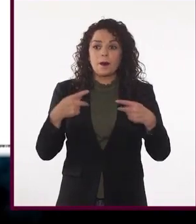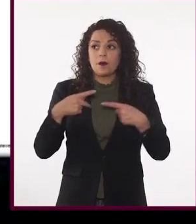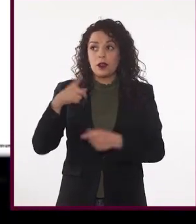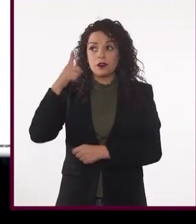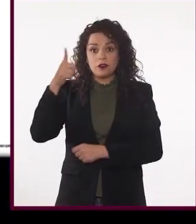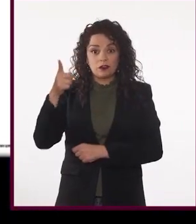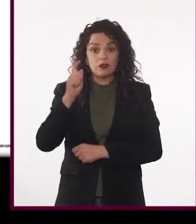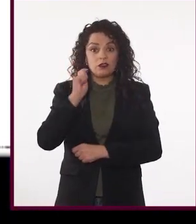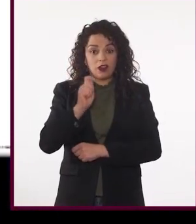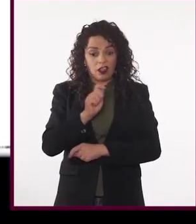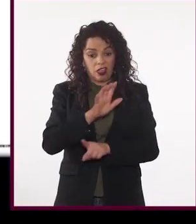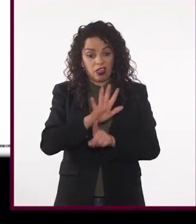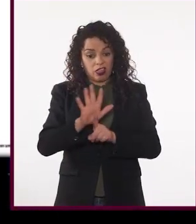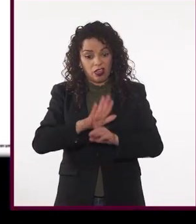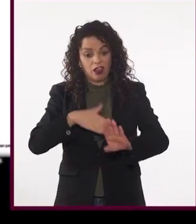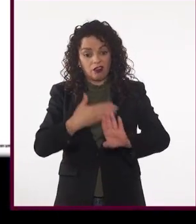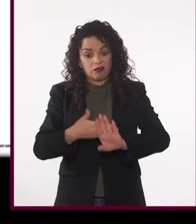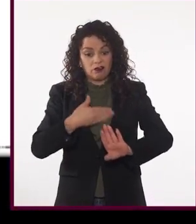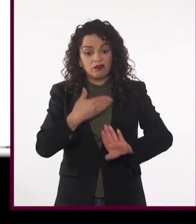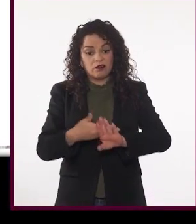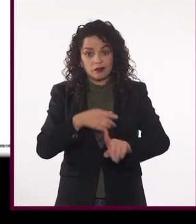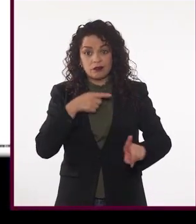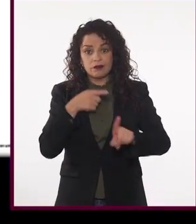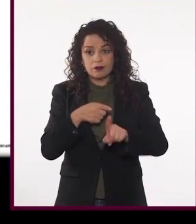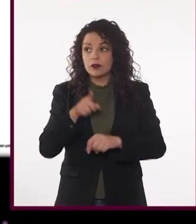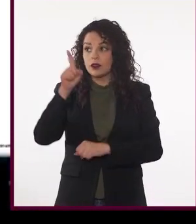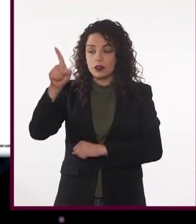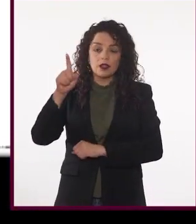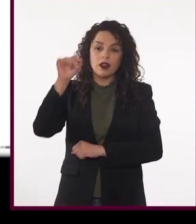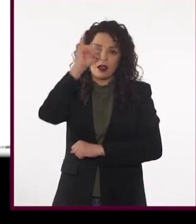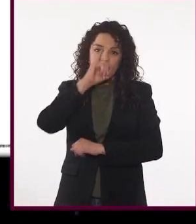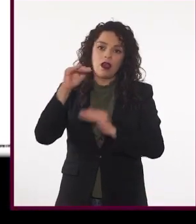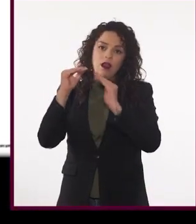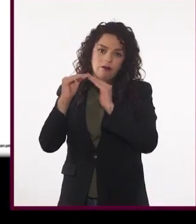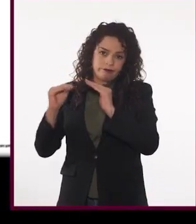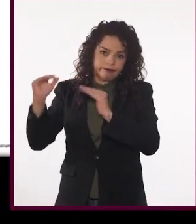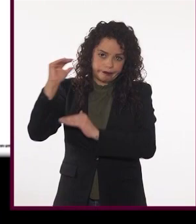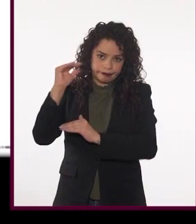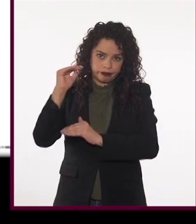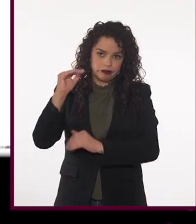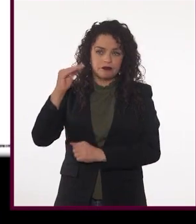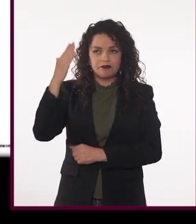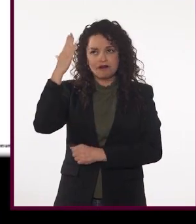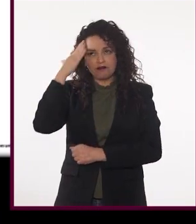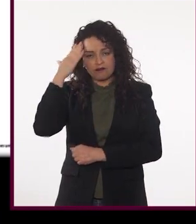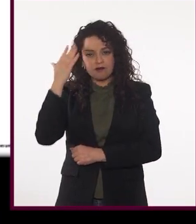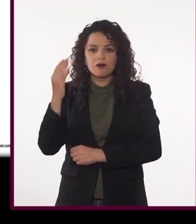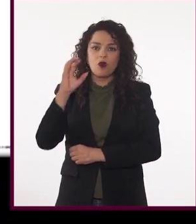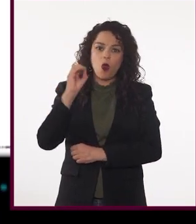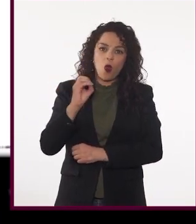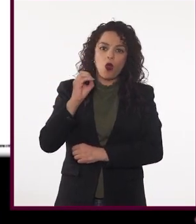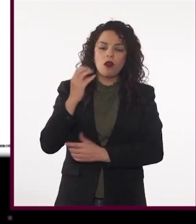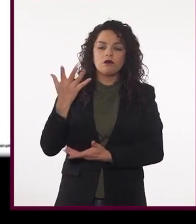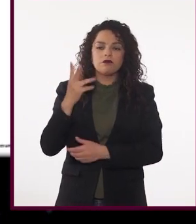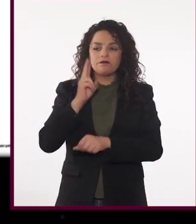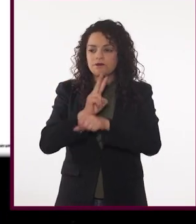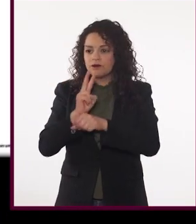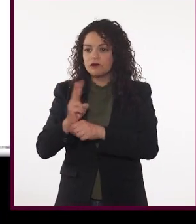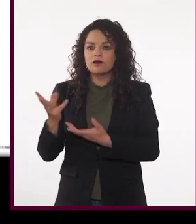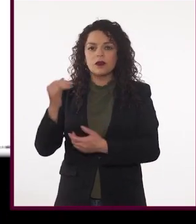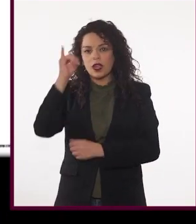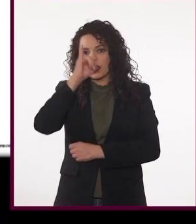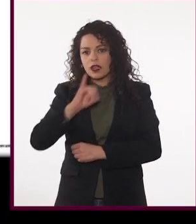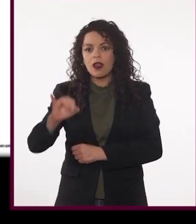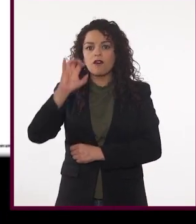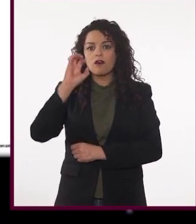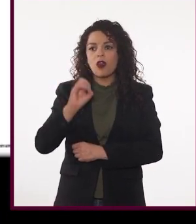cuando la persona que violenta sexualmente tiene un cargo mayor en la organización laboral, jefe, superior,